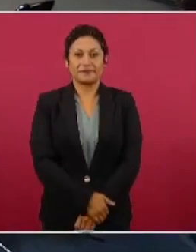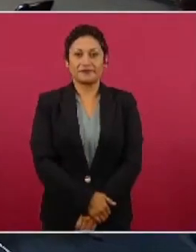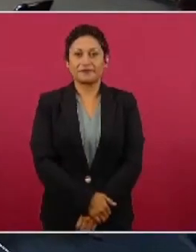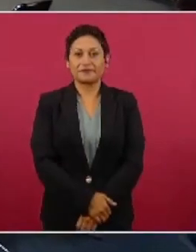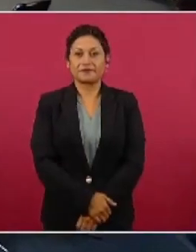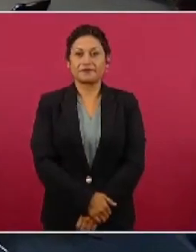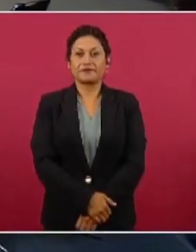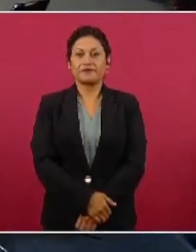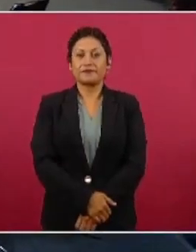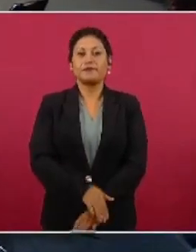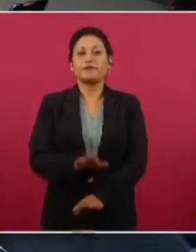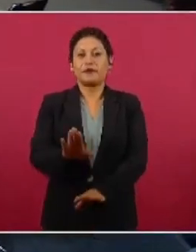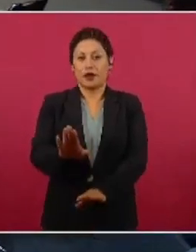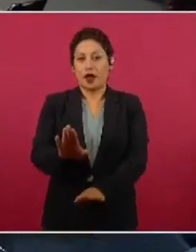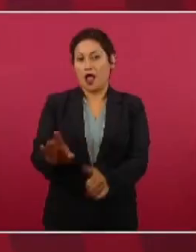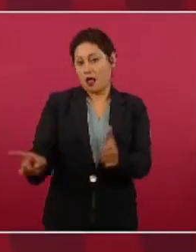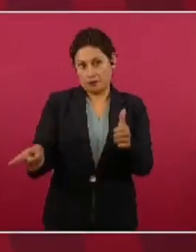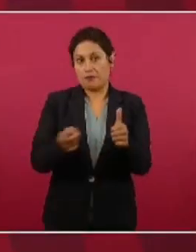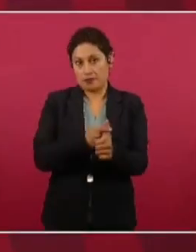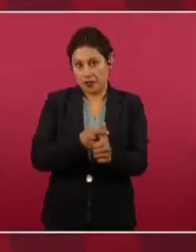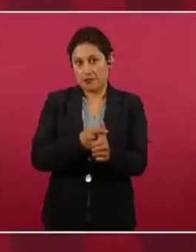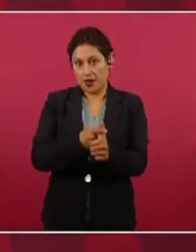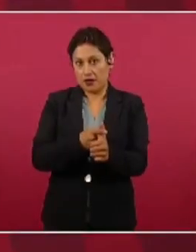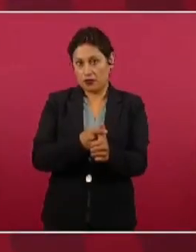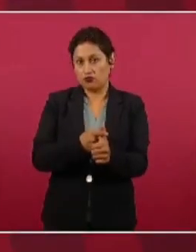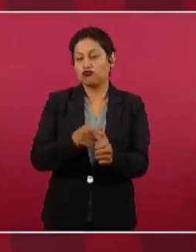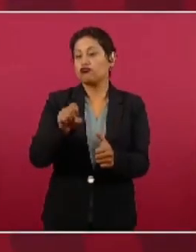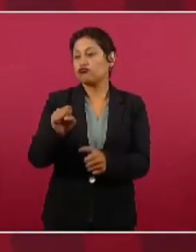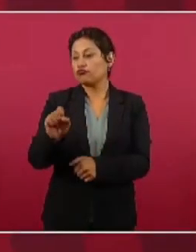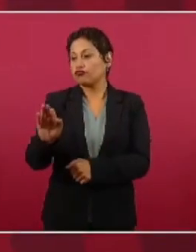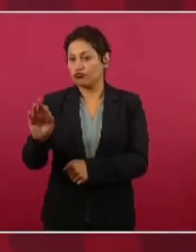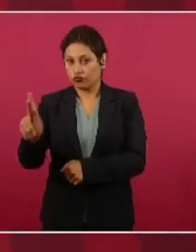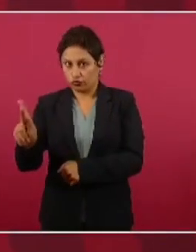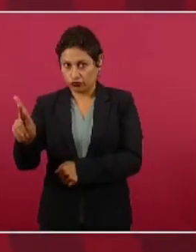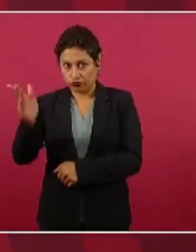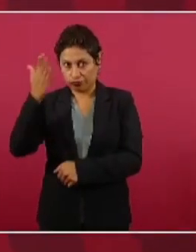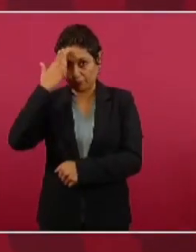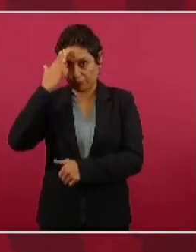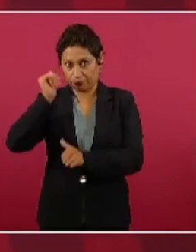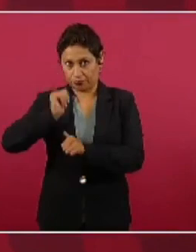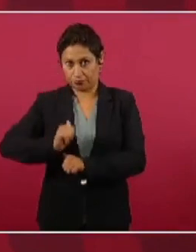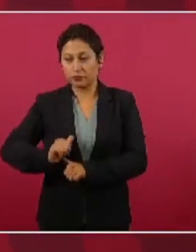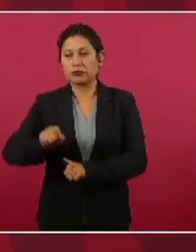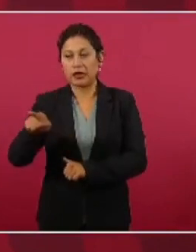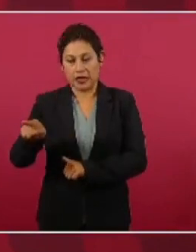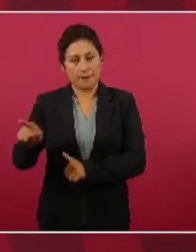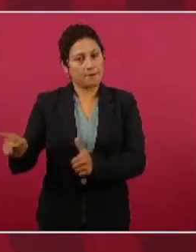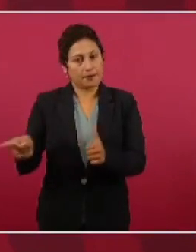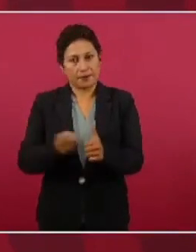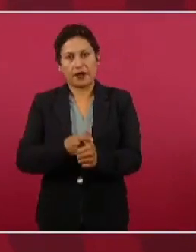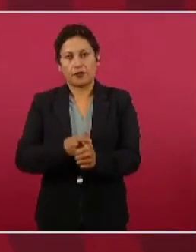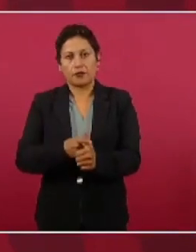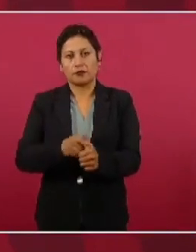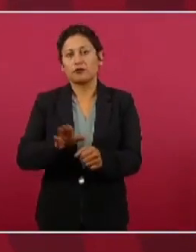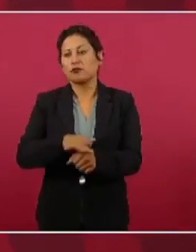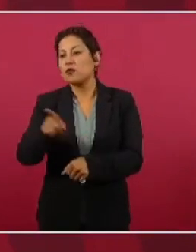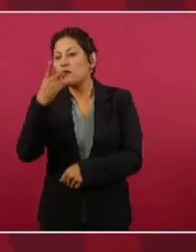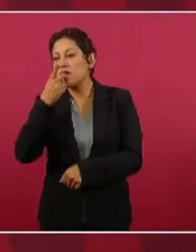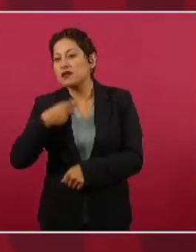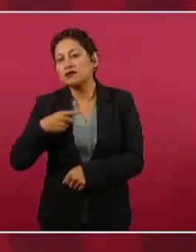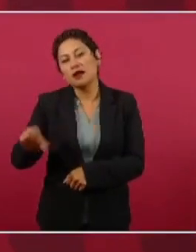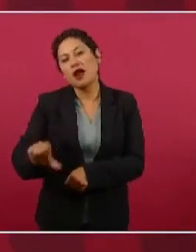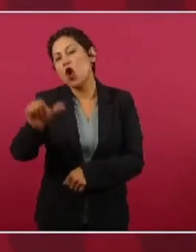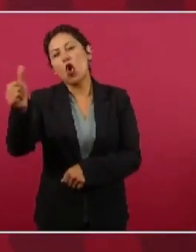primero el de la función pública, porque ese es otro poder, ¿sí? Lo